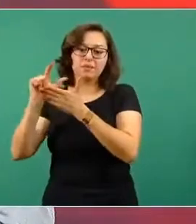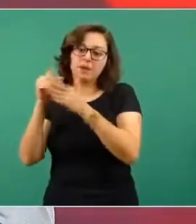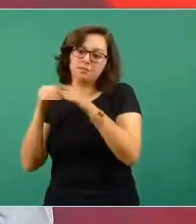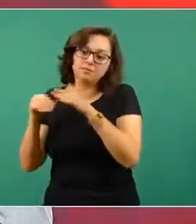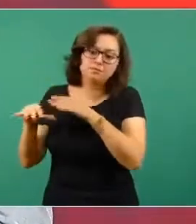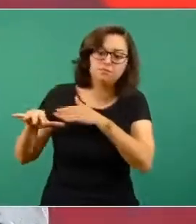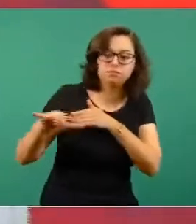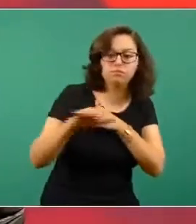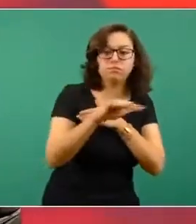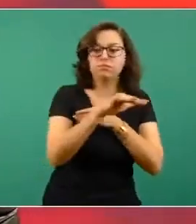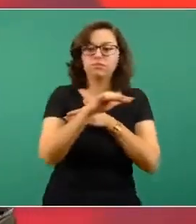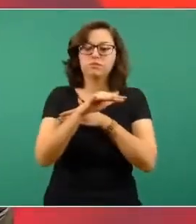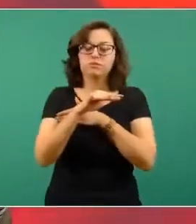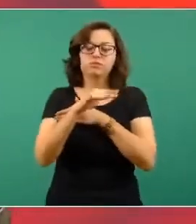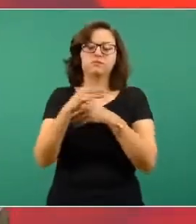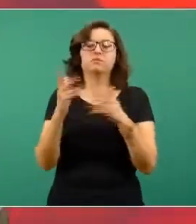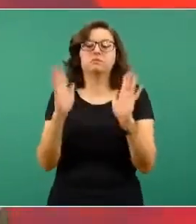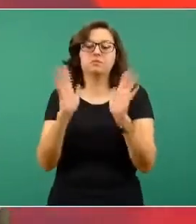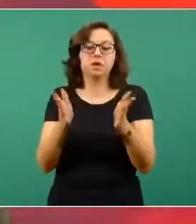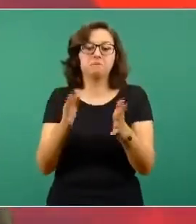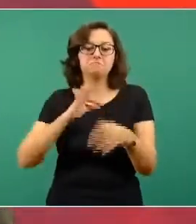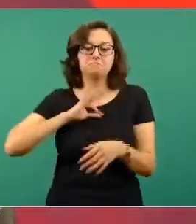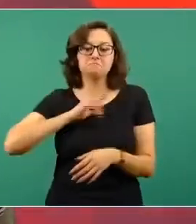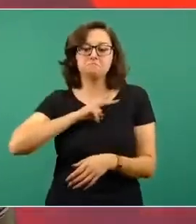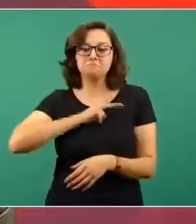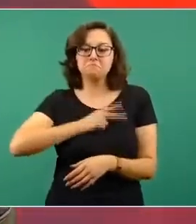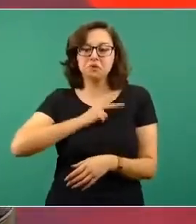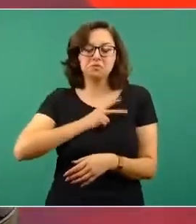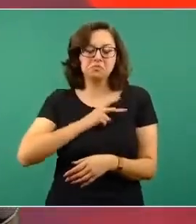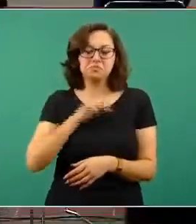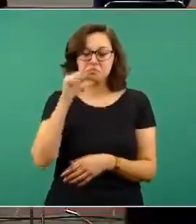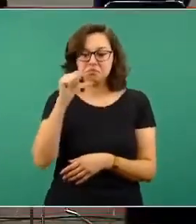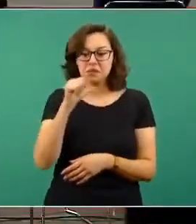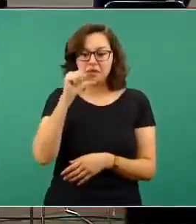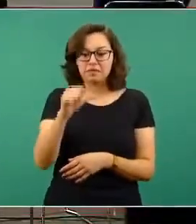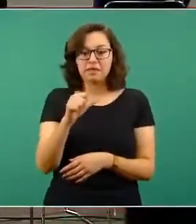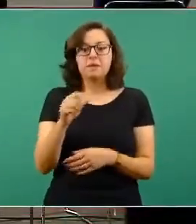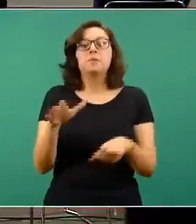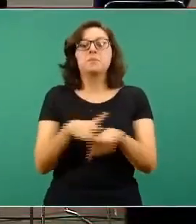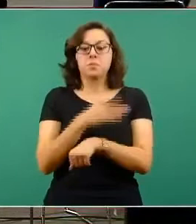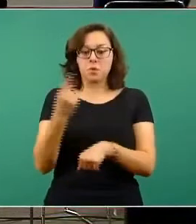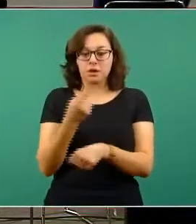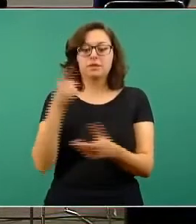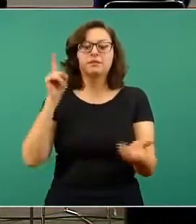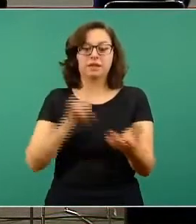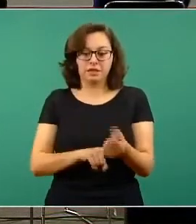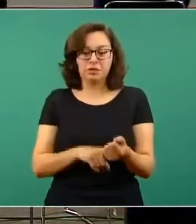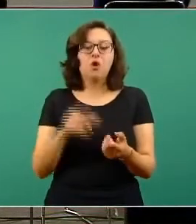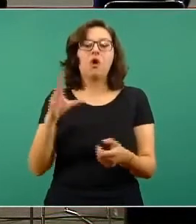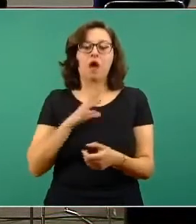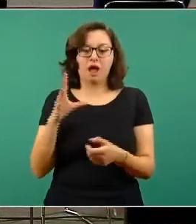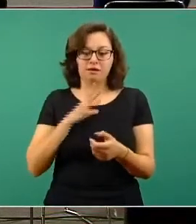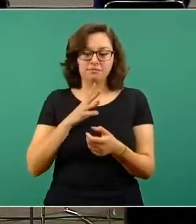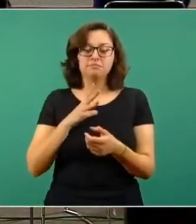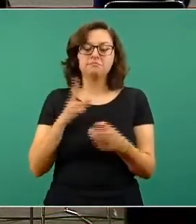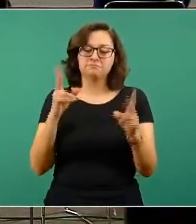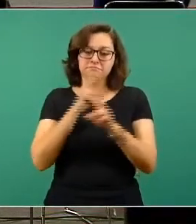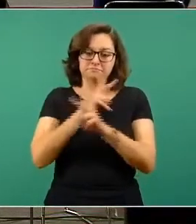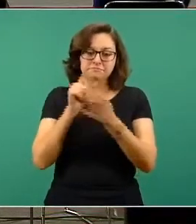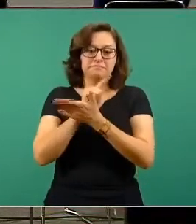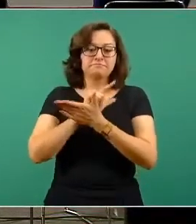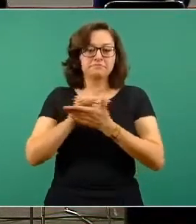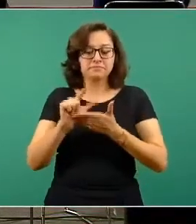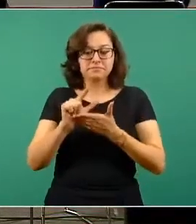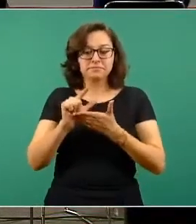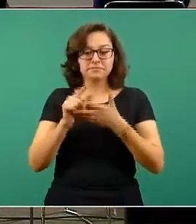filtradas y cuando el aire regrese ya no contenga, porque inclusive utilizan este tipo de filtros HEPA que son los que favorecen. Pero